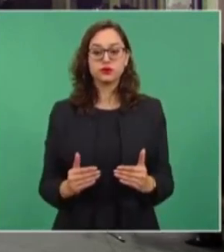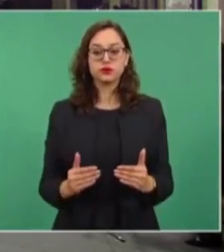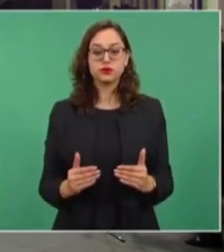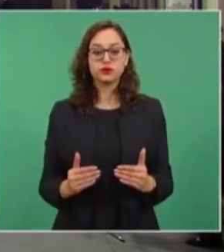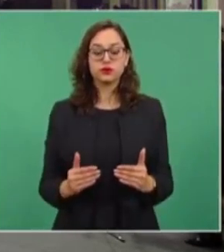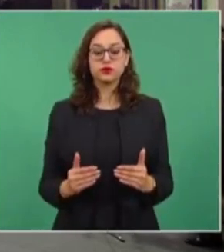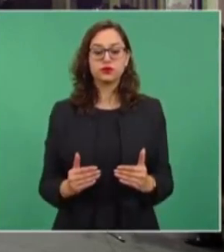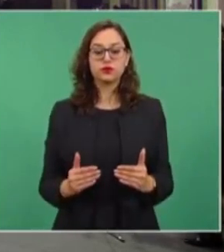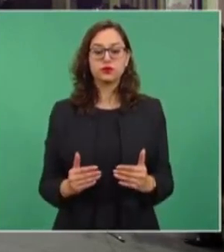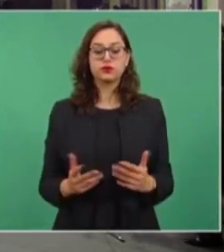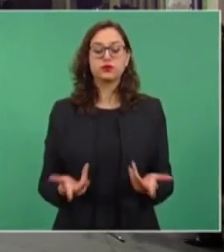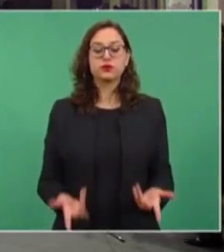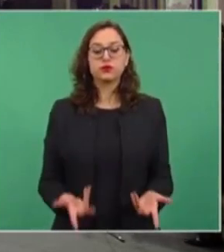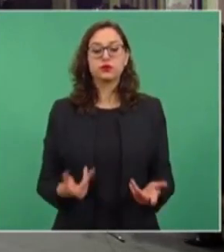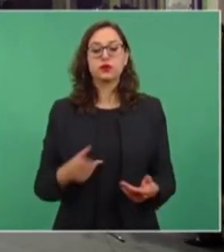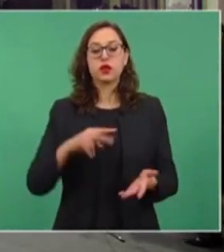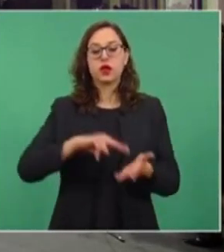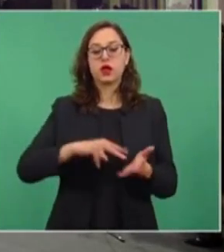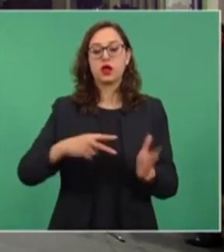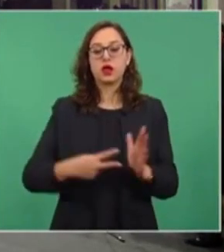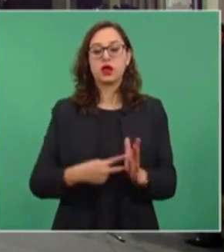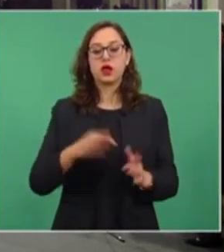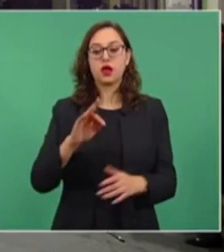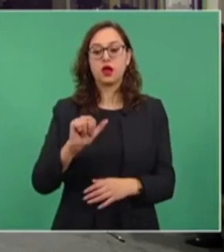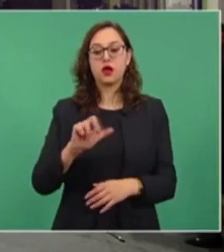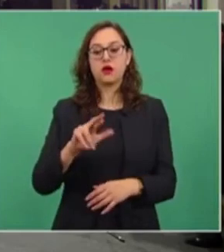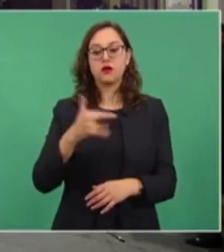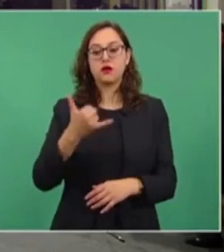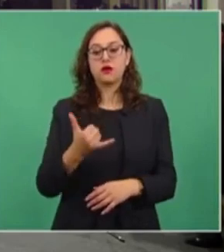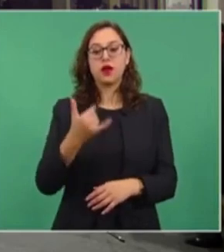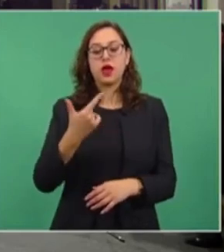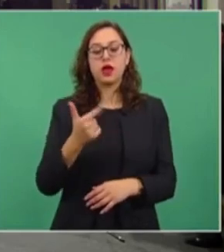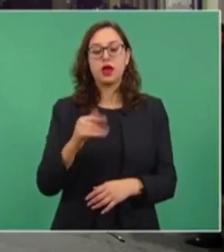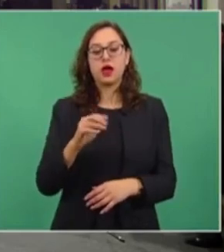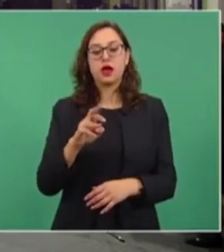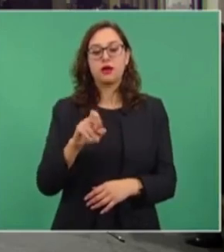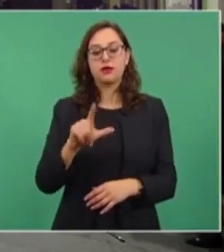la lectura de la semblanza del arquitecto Fray Gabriel Chávez de la Mora